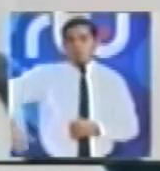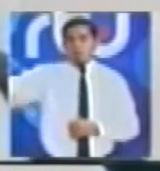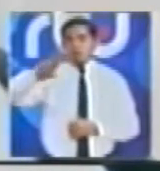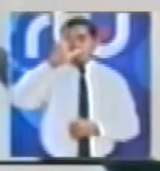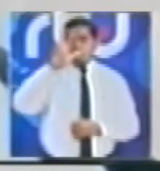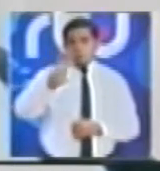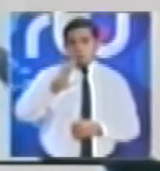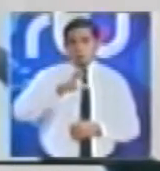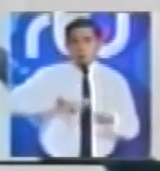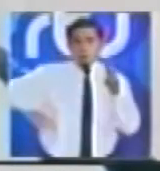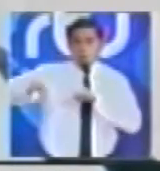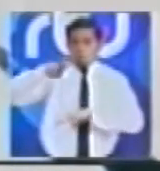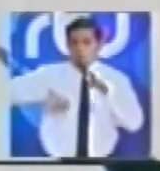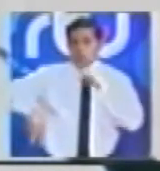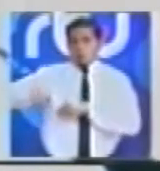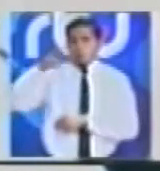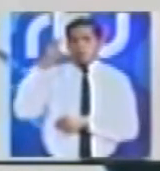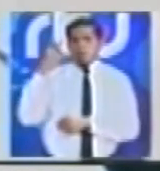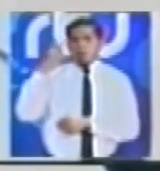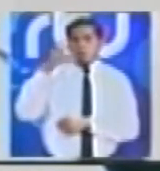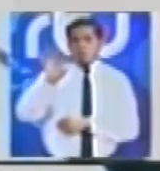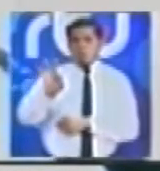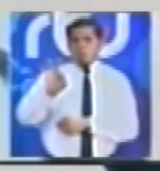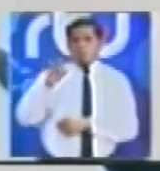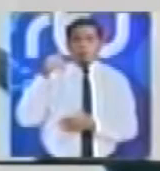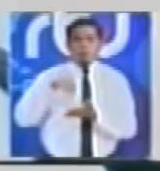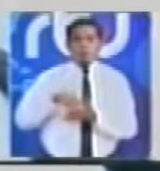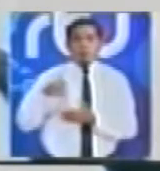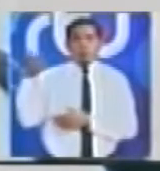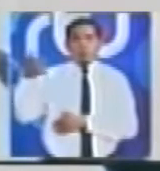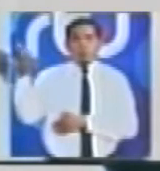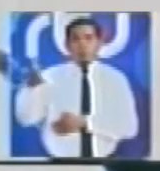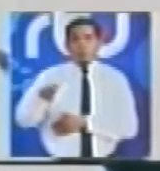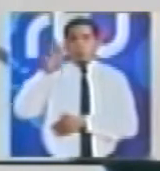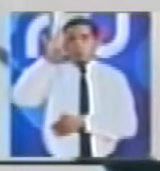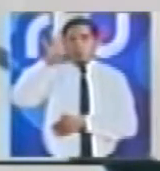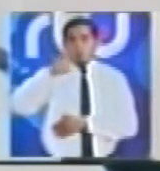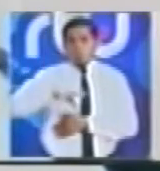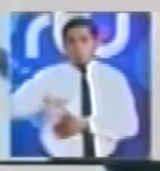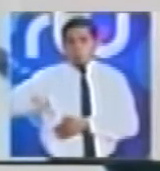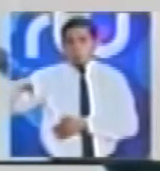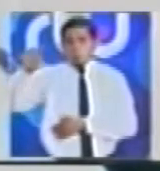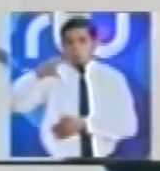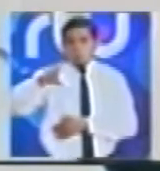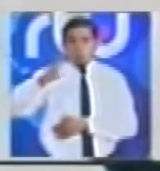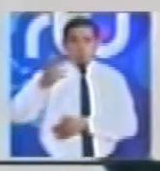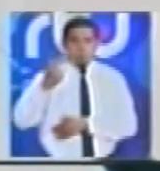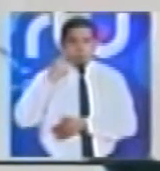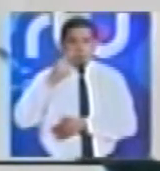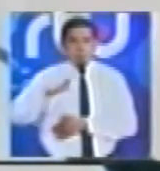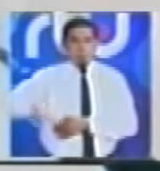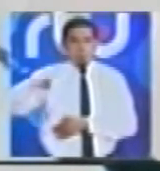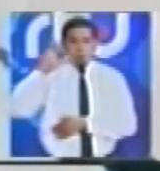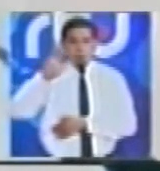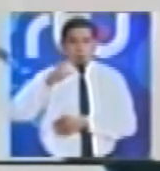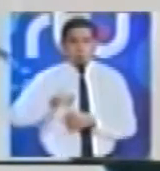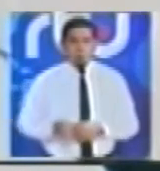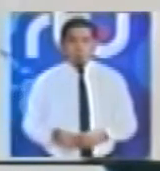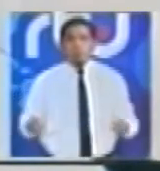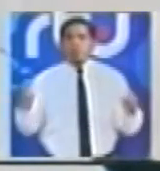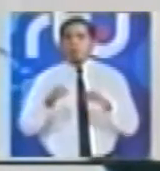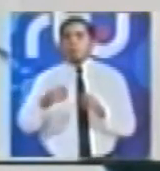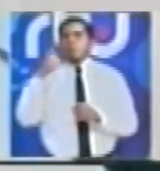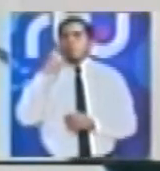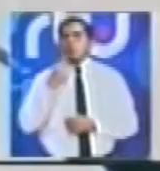evaluando alrededor de 19.000 docentes que están ubicados en las cuatro provincias de la zona 3. Esta prueba tiene como objetivo